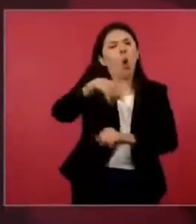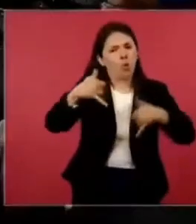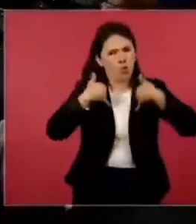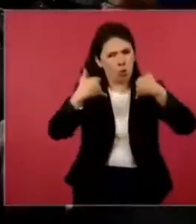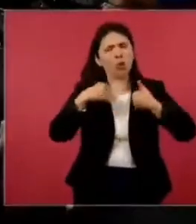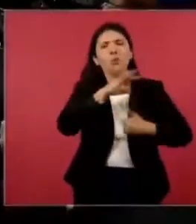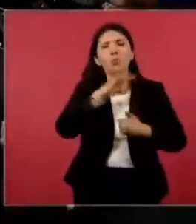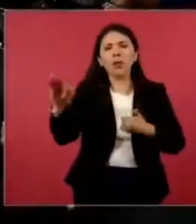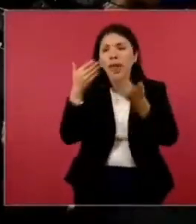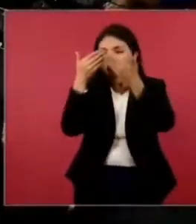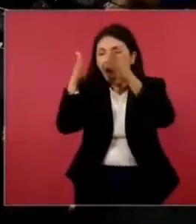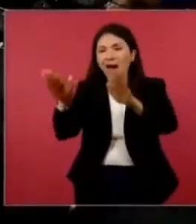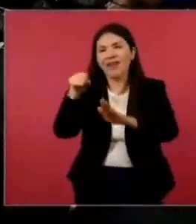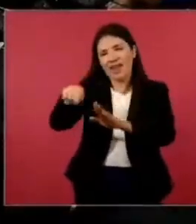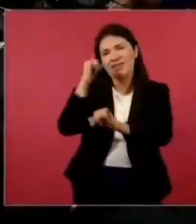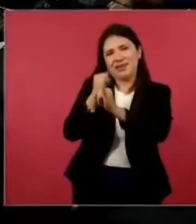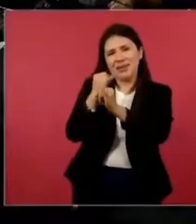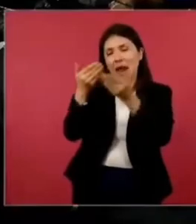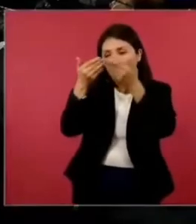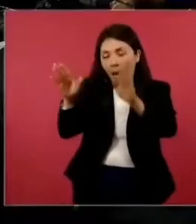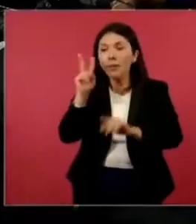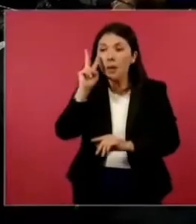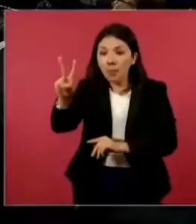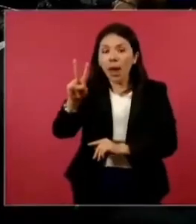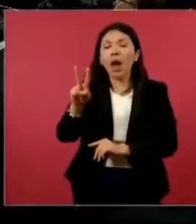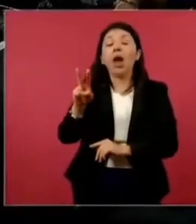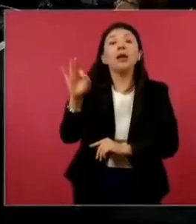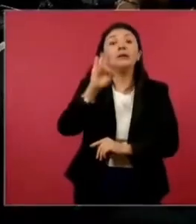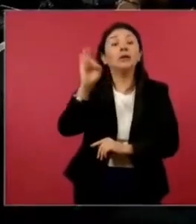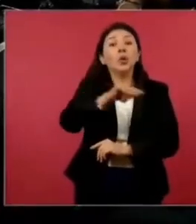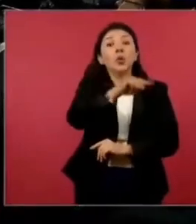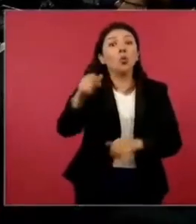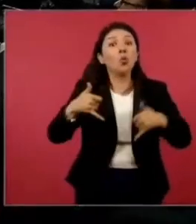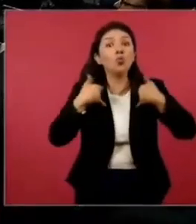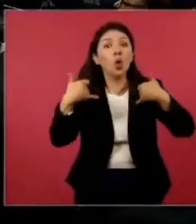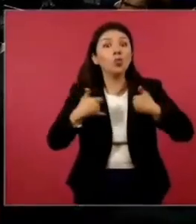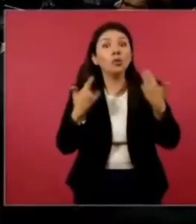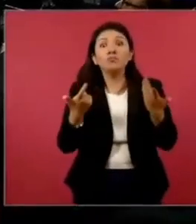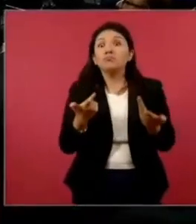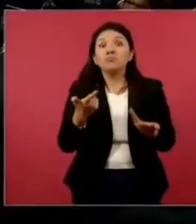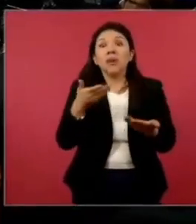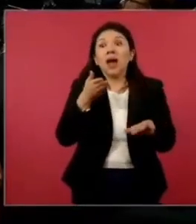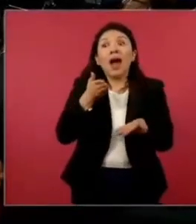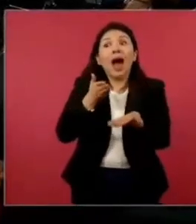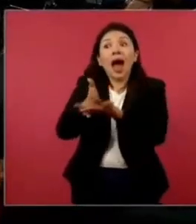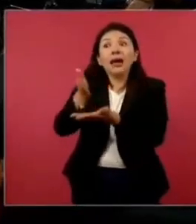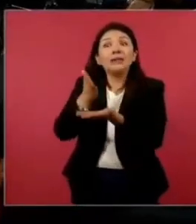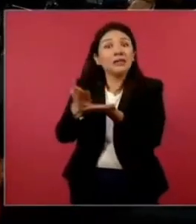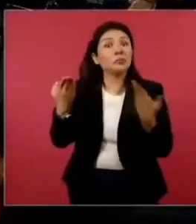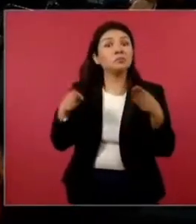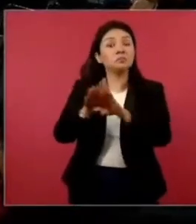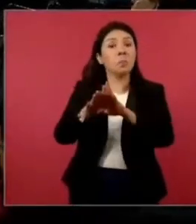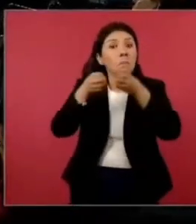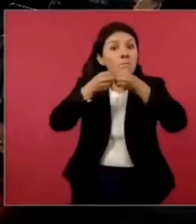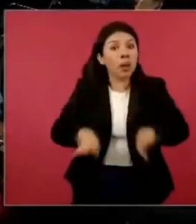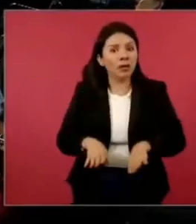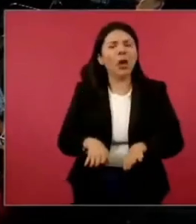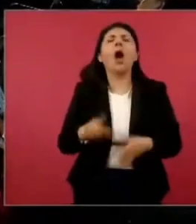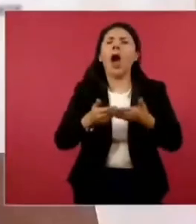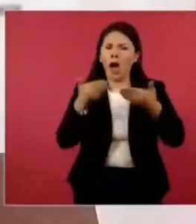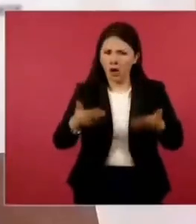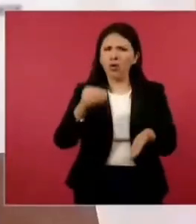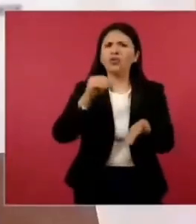sus cuentas y en caso de que algún joven no haya sacado, haya perdido su acceso, todavía hoy en día